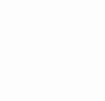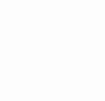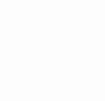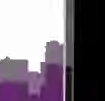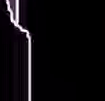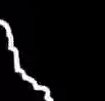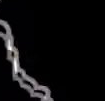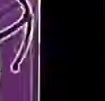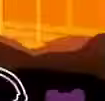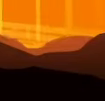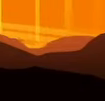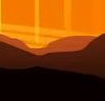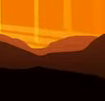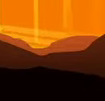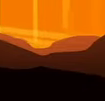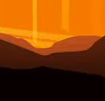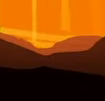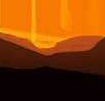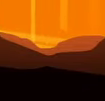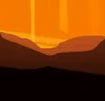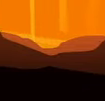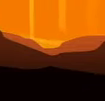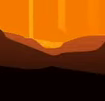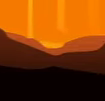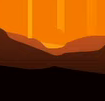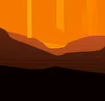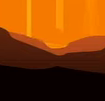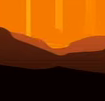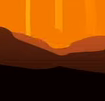Martín Aparicio se reporta listo para la educación consciente.